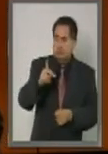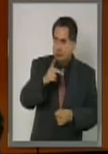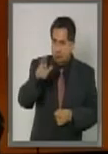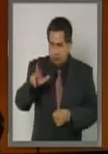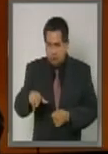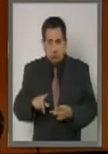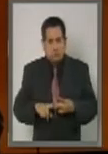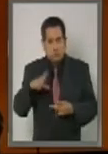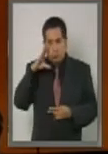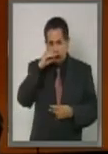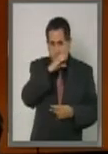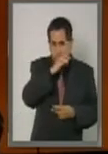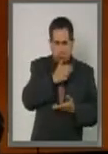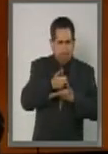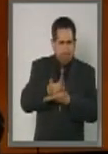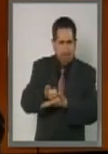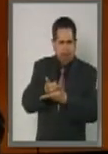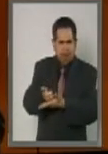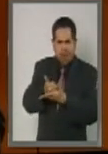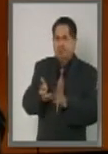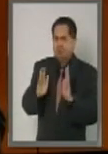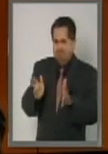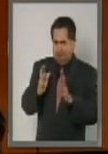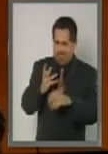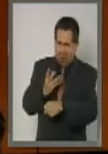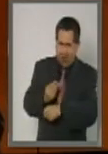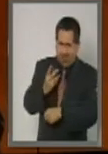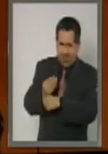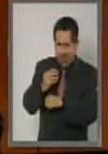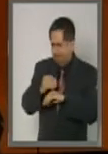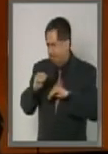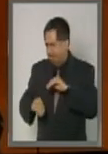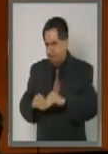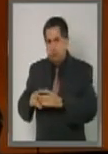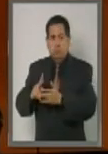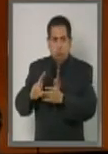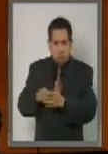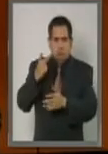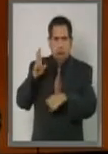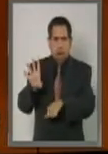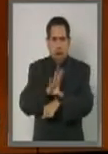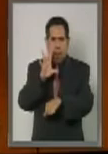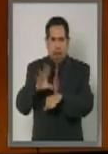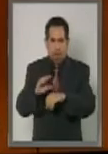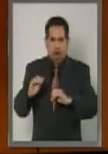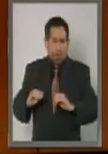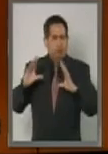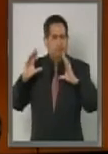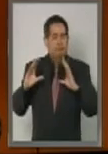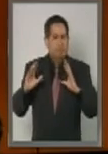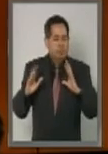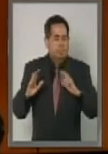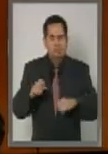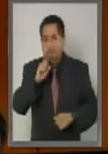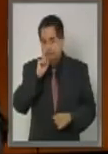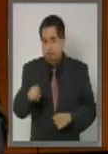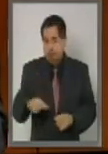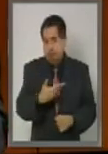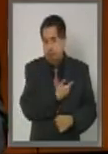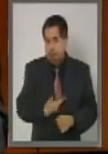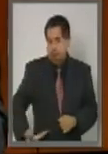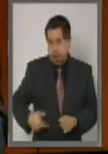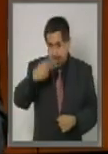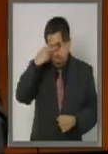para fortalecer y acelerar la recuperación de las redes eléctricas. Y asimismo, hemos recibido la instrucción del presidente de la